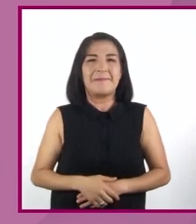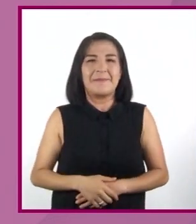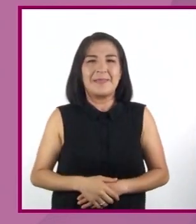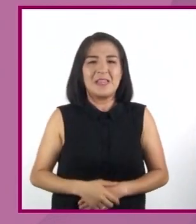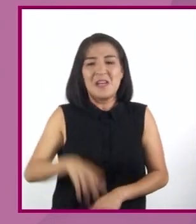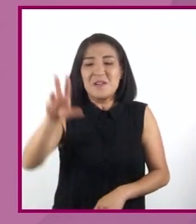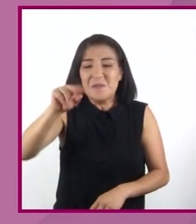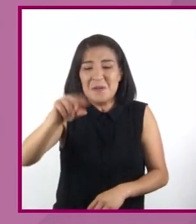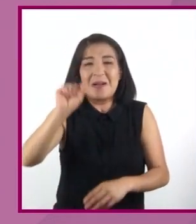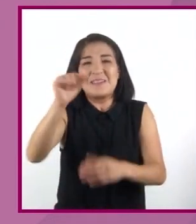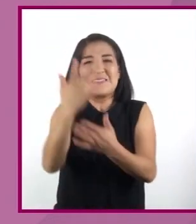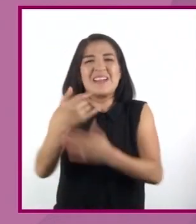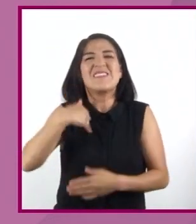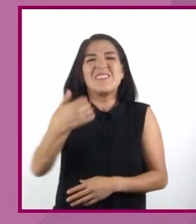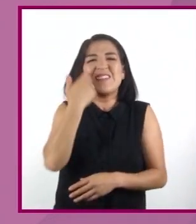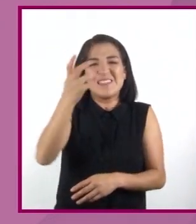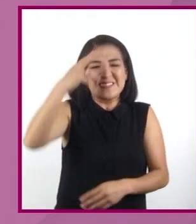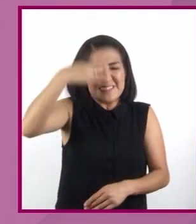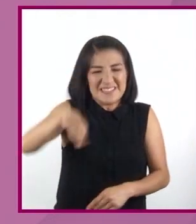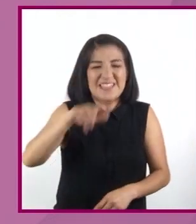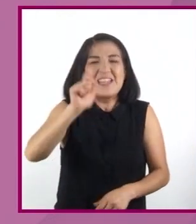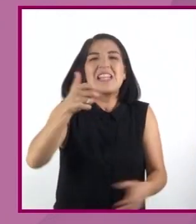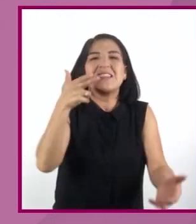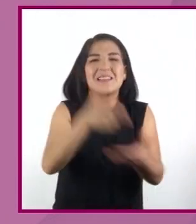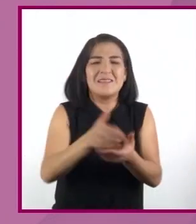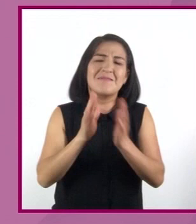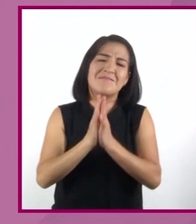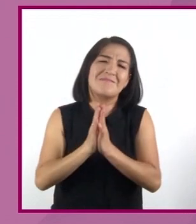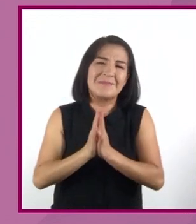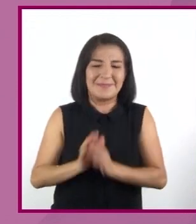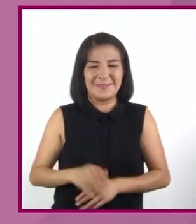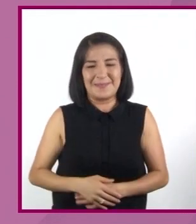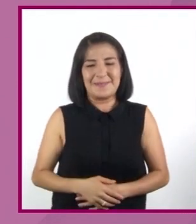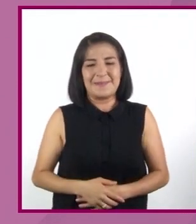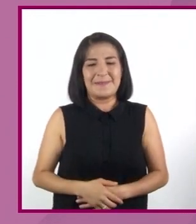Queremos saber quién fue el asesino. ¡Por favor!